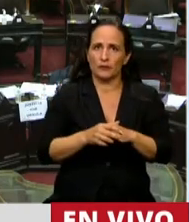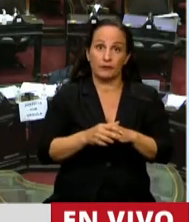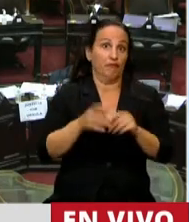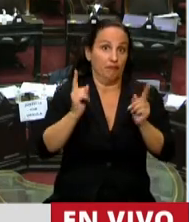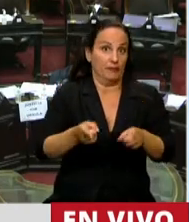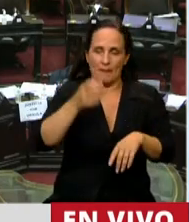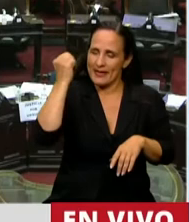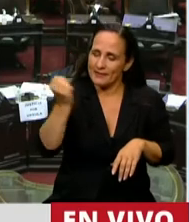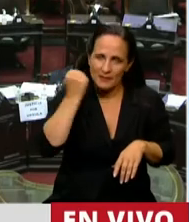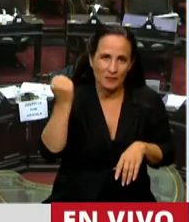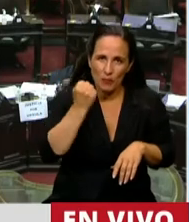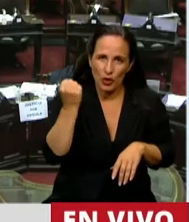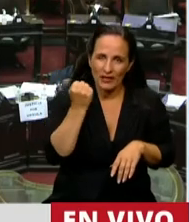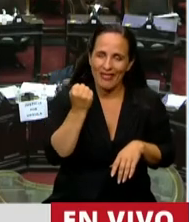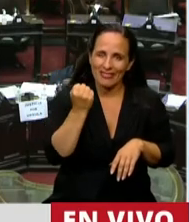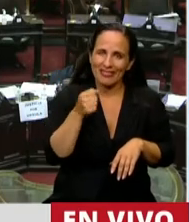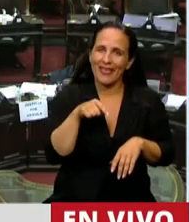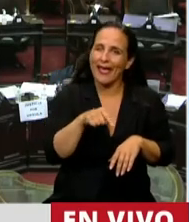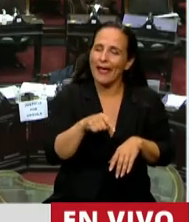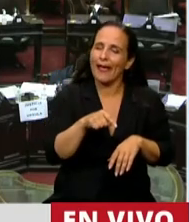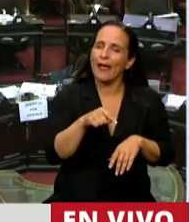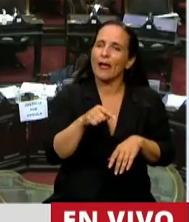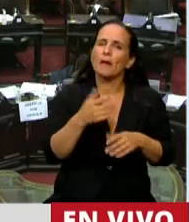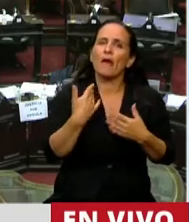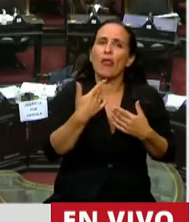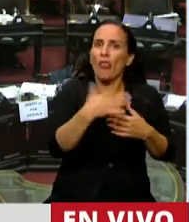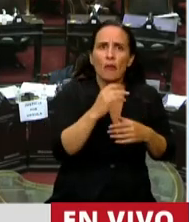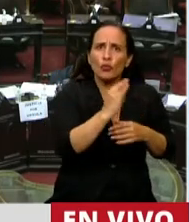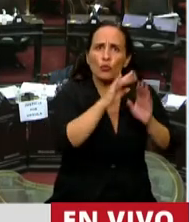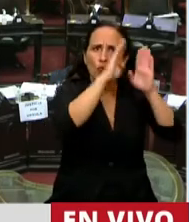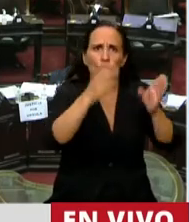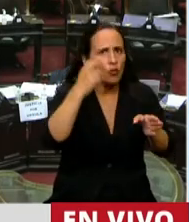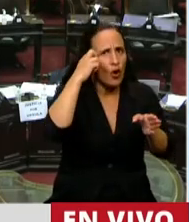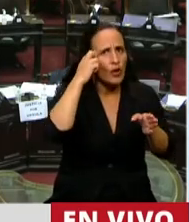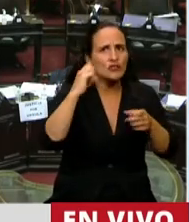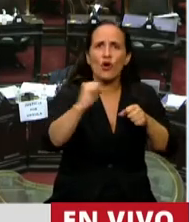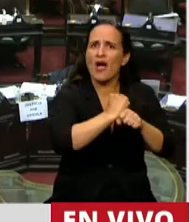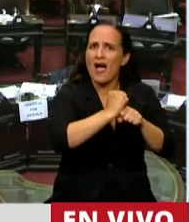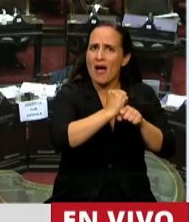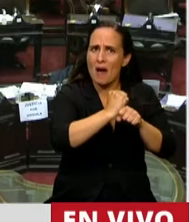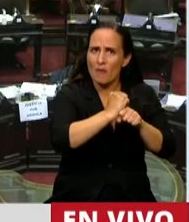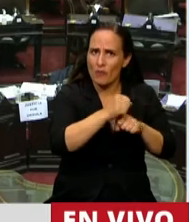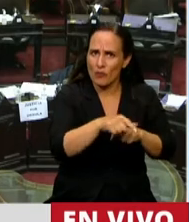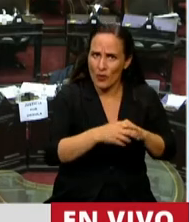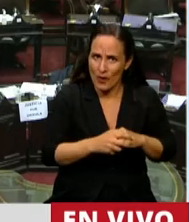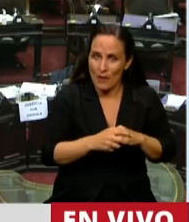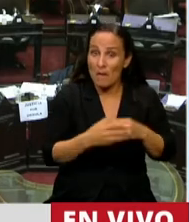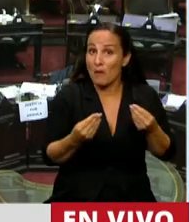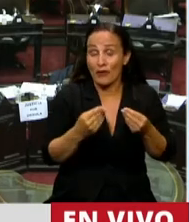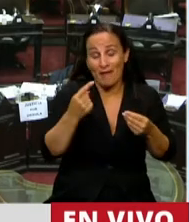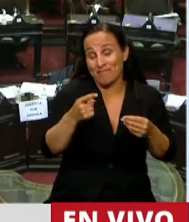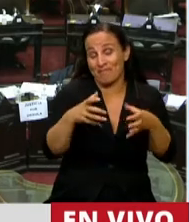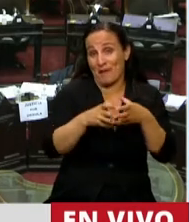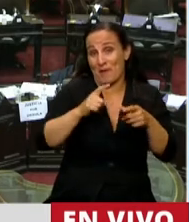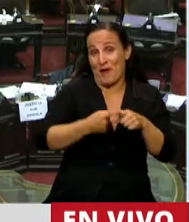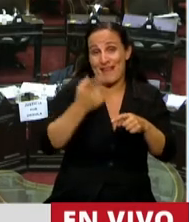estas iniciativas se puedan aprobar a través del Congreso Nacional, ya que es consecuente con nuestro pensamiento político y